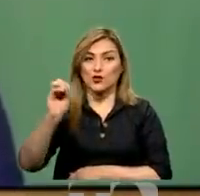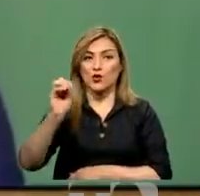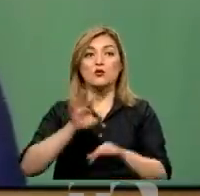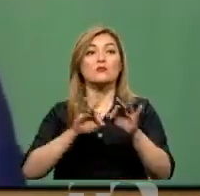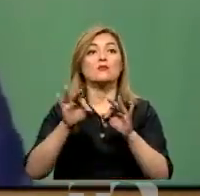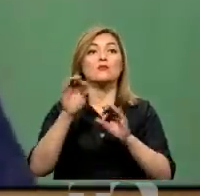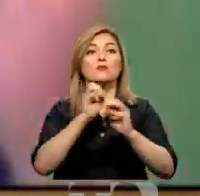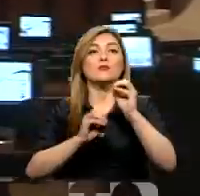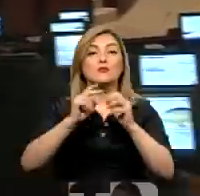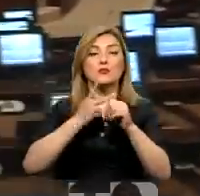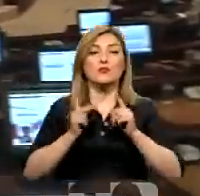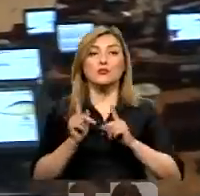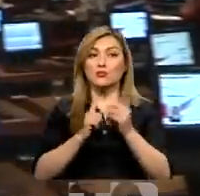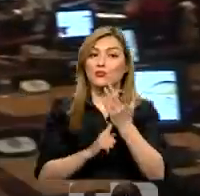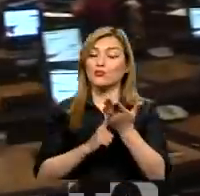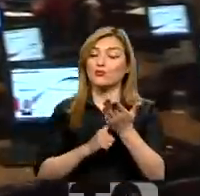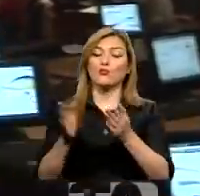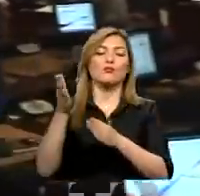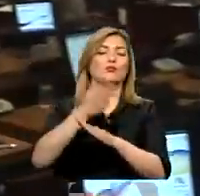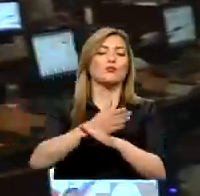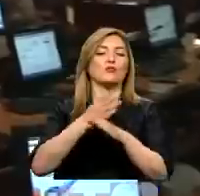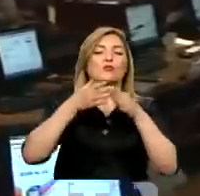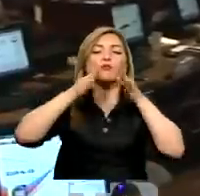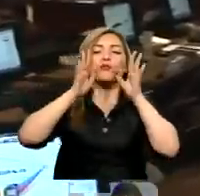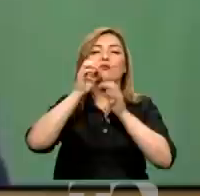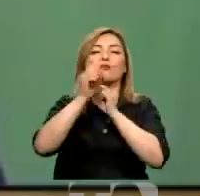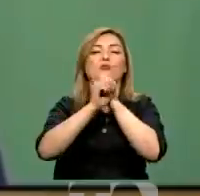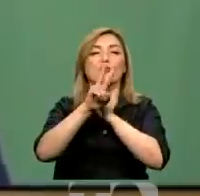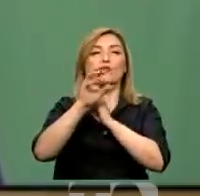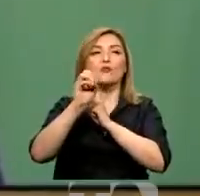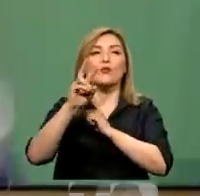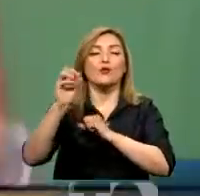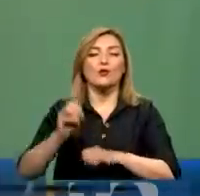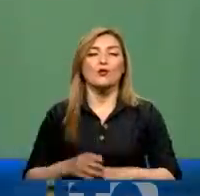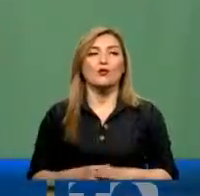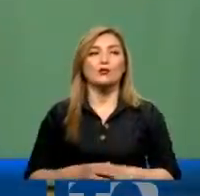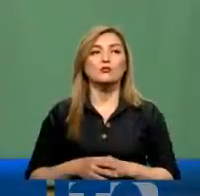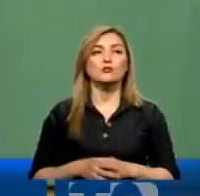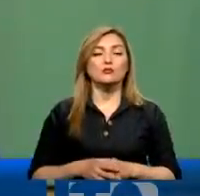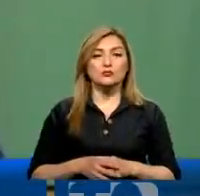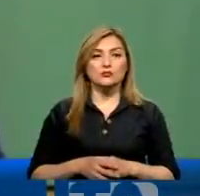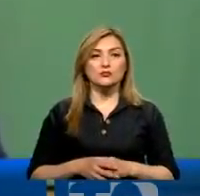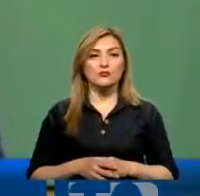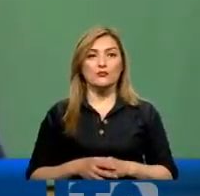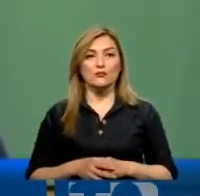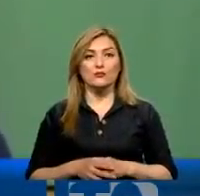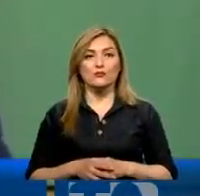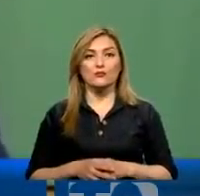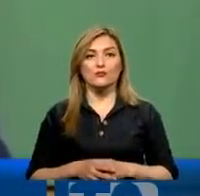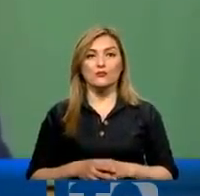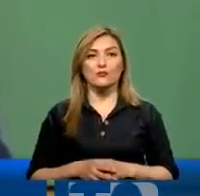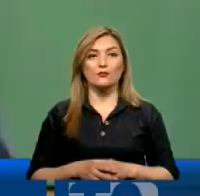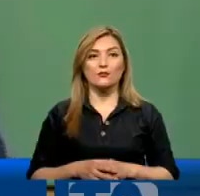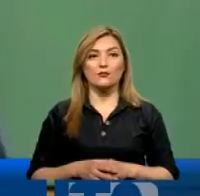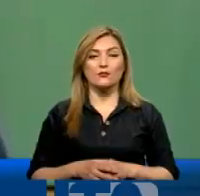que se recogieron del segundo debate realizado en diciembre de 2020. No existen aspectos que riñan o